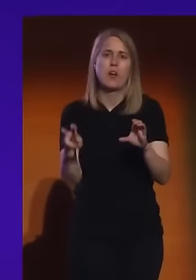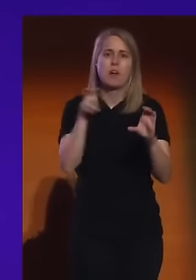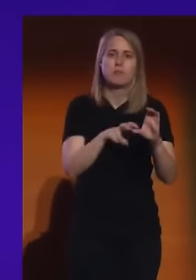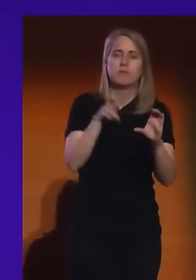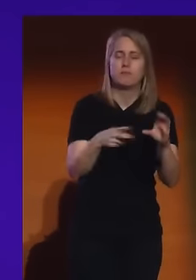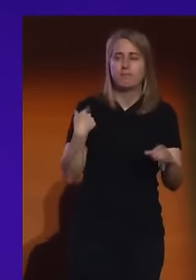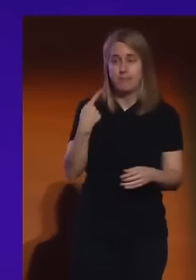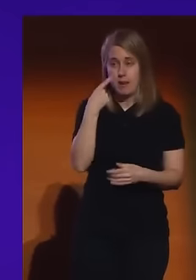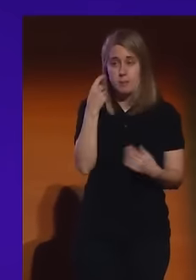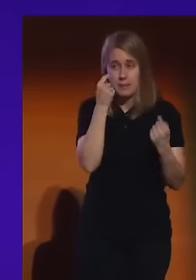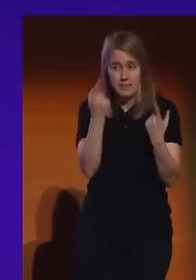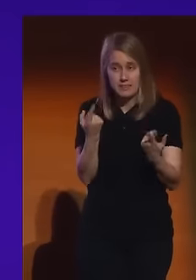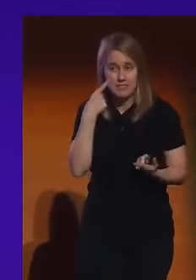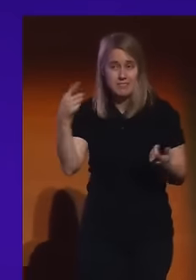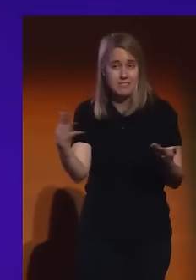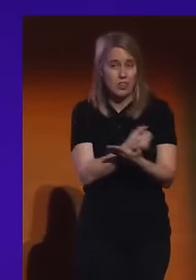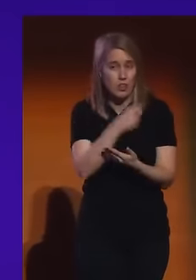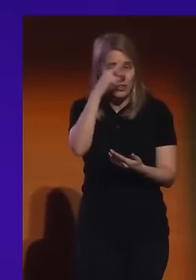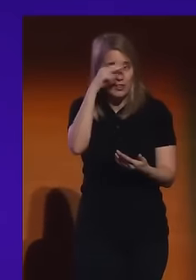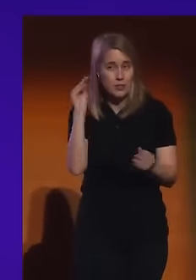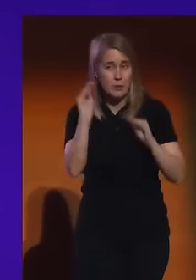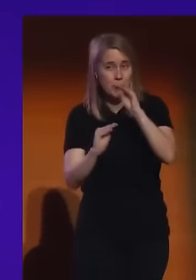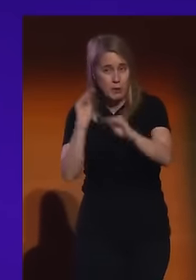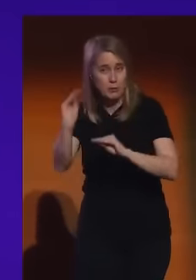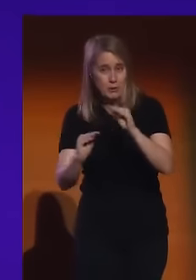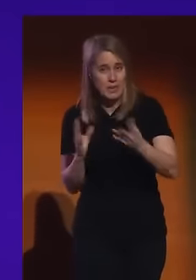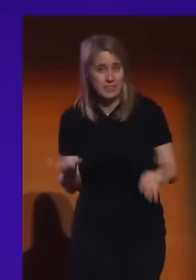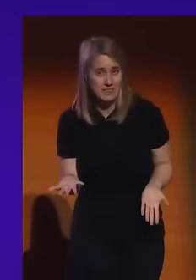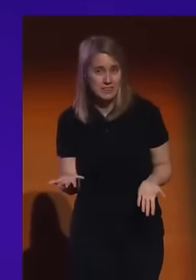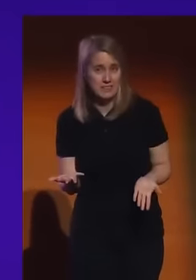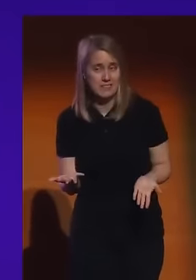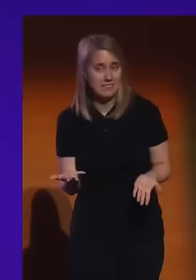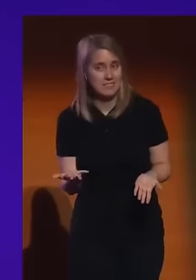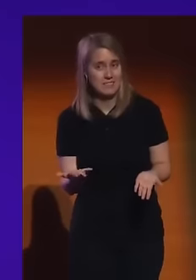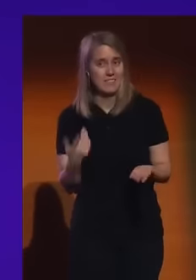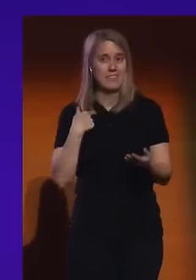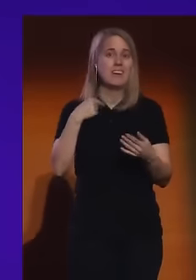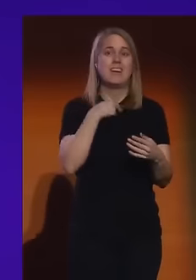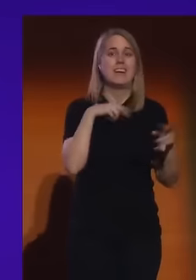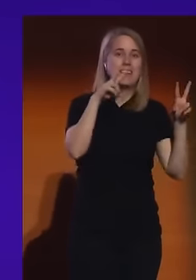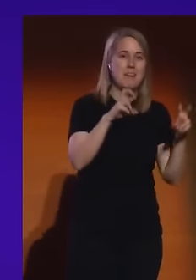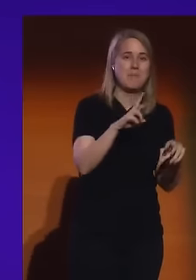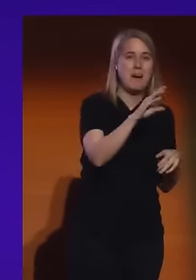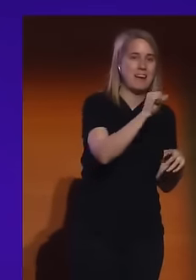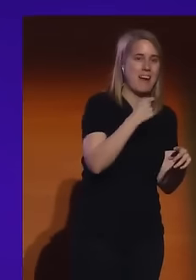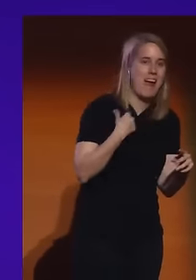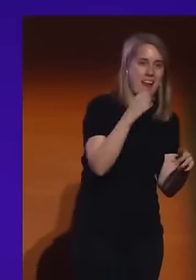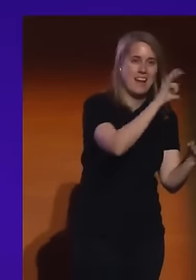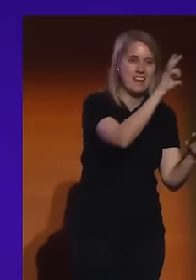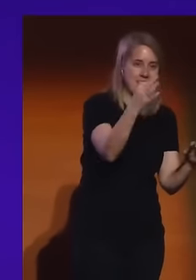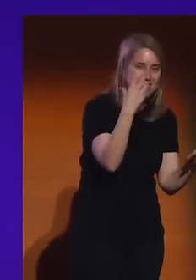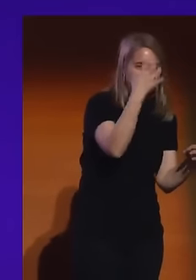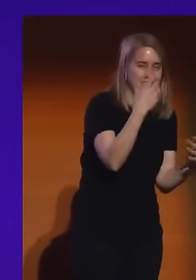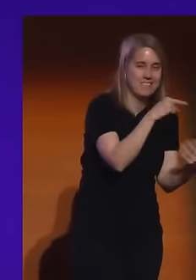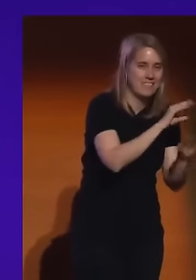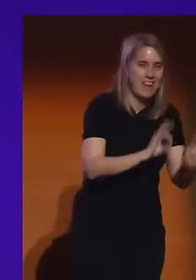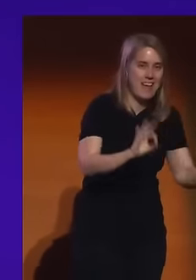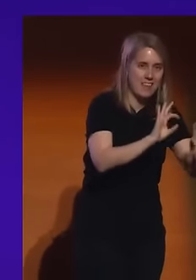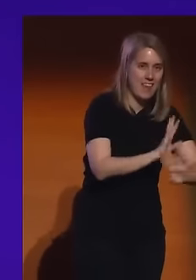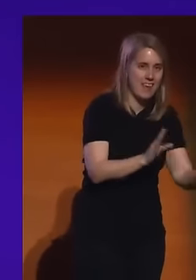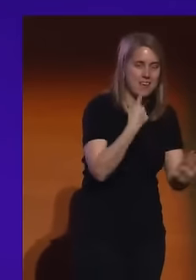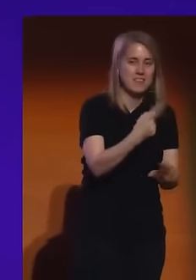duguna esaten ikusten denak atleti galderak egiten ditte inor ez du erkin gogor beraz